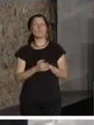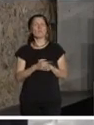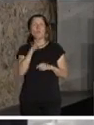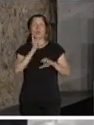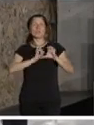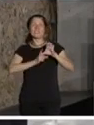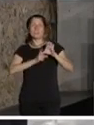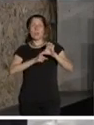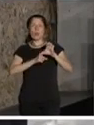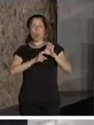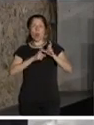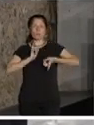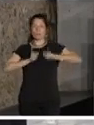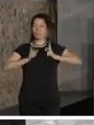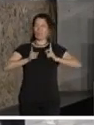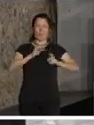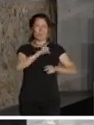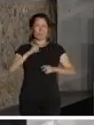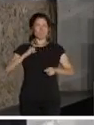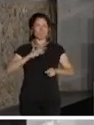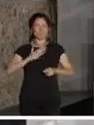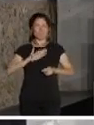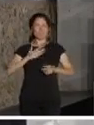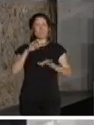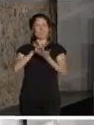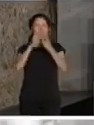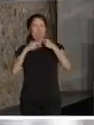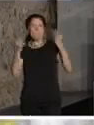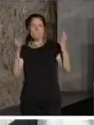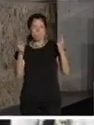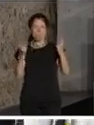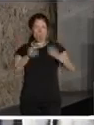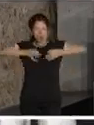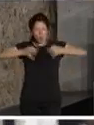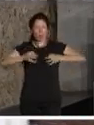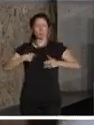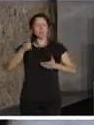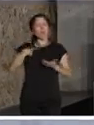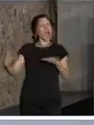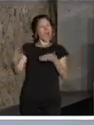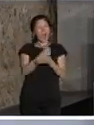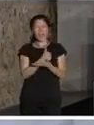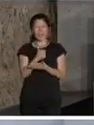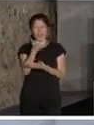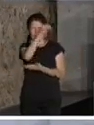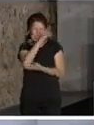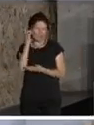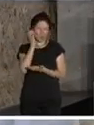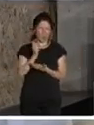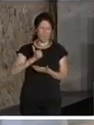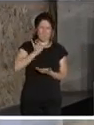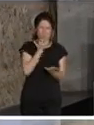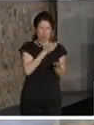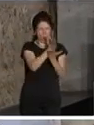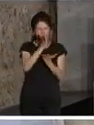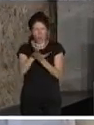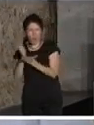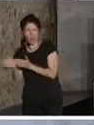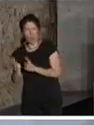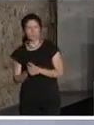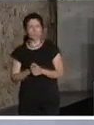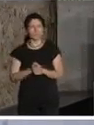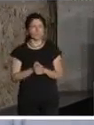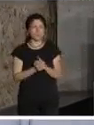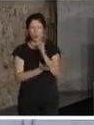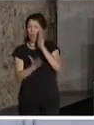por esa extremadura soberana que fortalezca los servicios públicos que de oportunidades a todos y todas que no quiera que